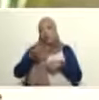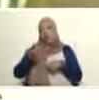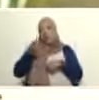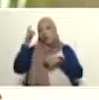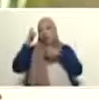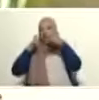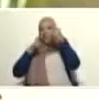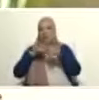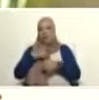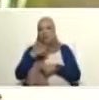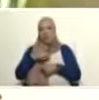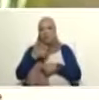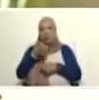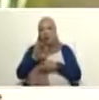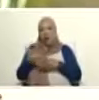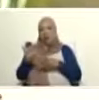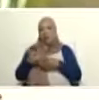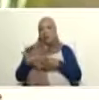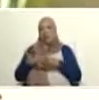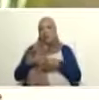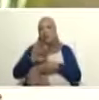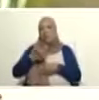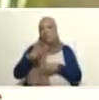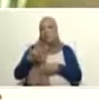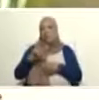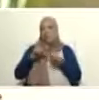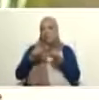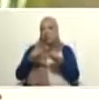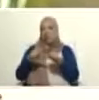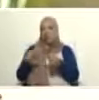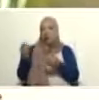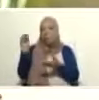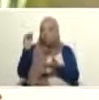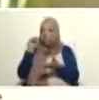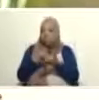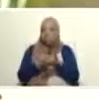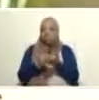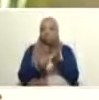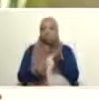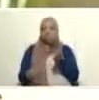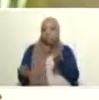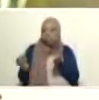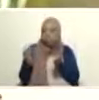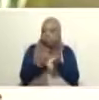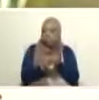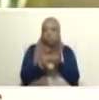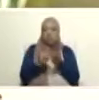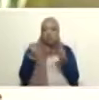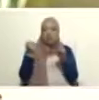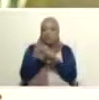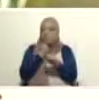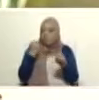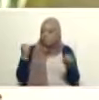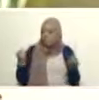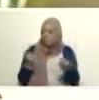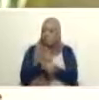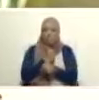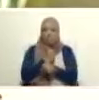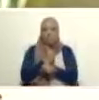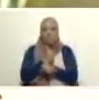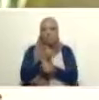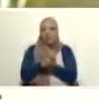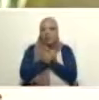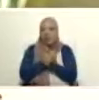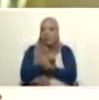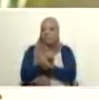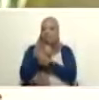si algo nos caracteriza, es que nosotros somos persistentes, perseverantes, trabajadores. Amamos